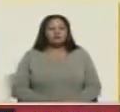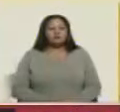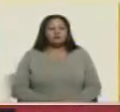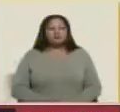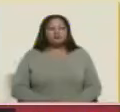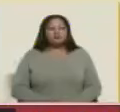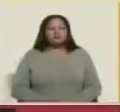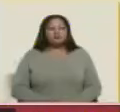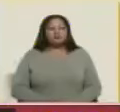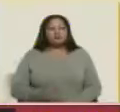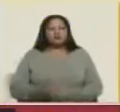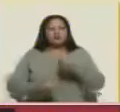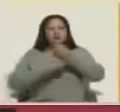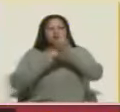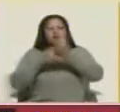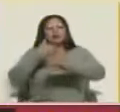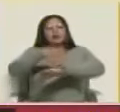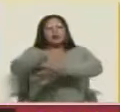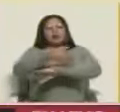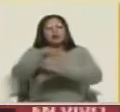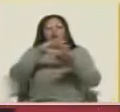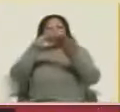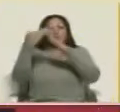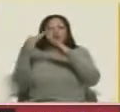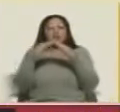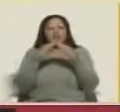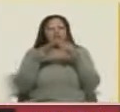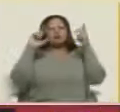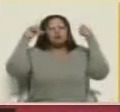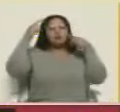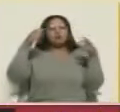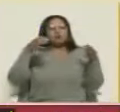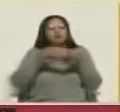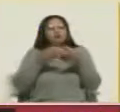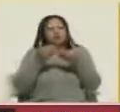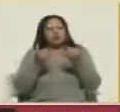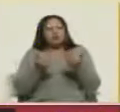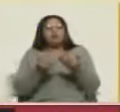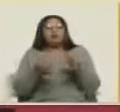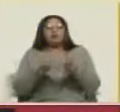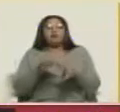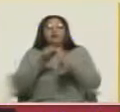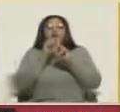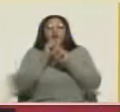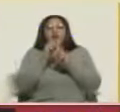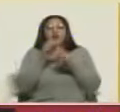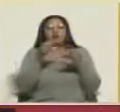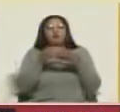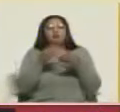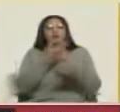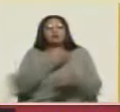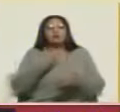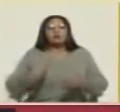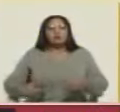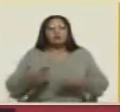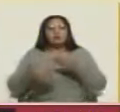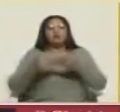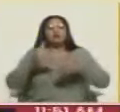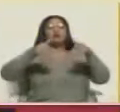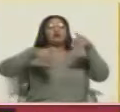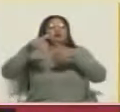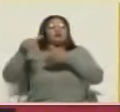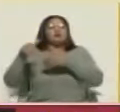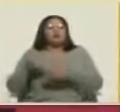De base en calle de comunidades y VC escogerán al candidato presidencial para las venideras